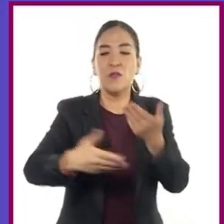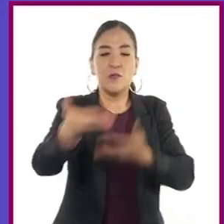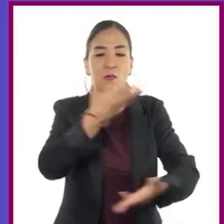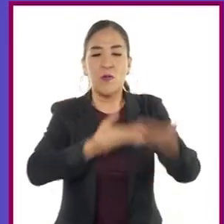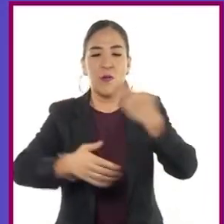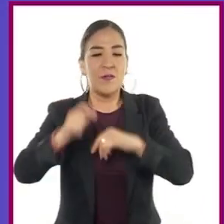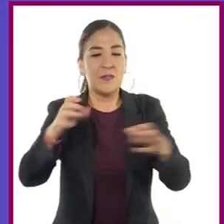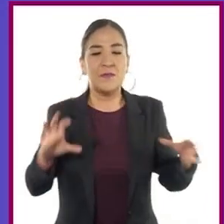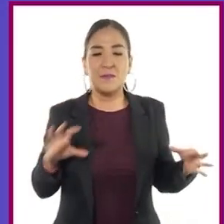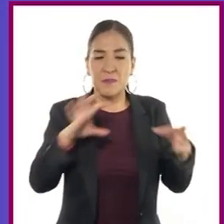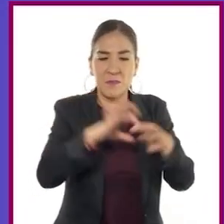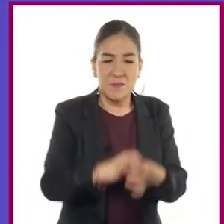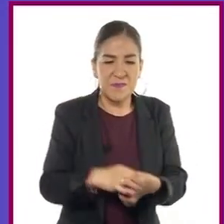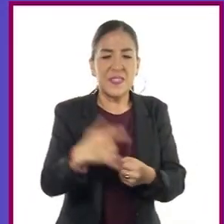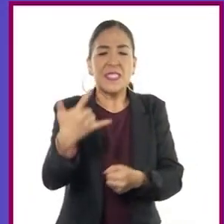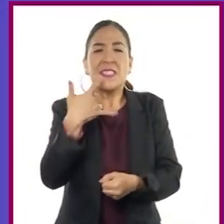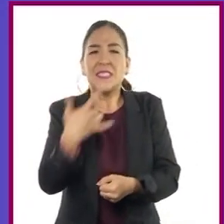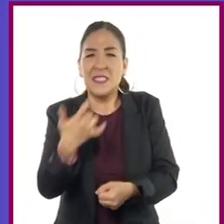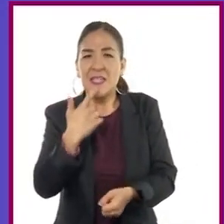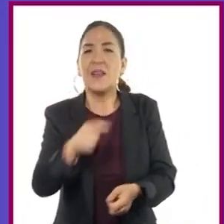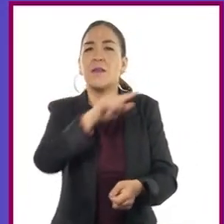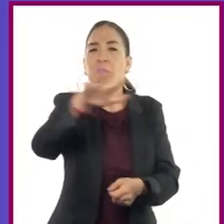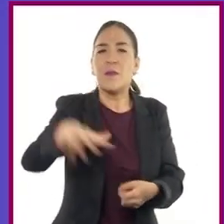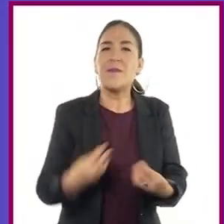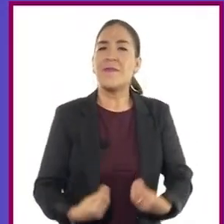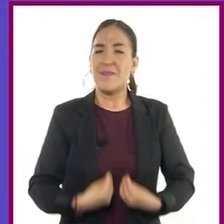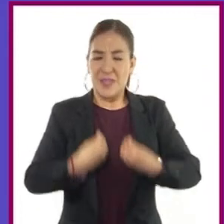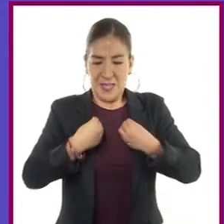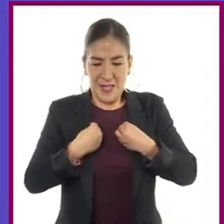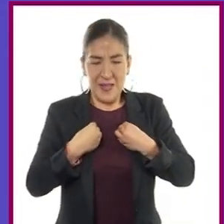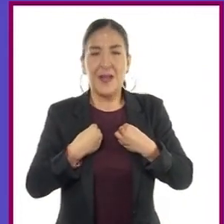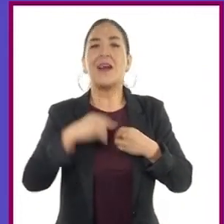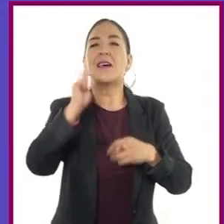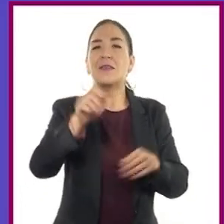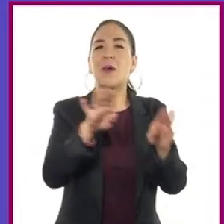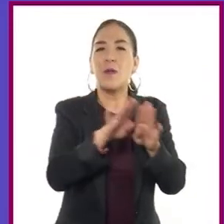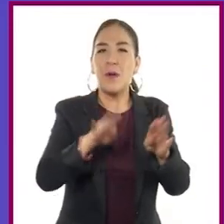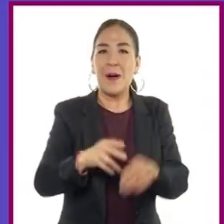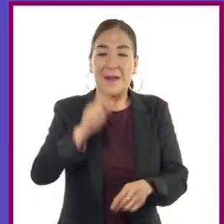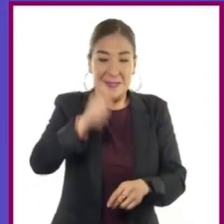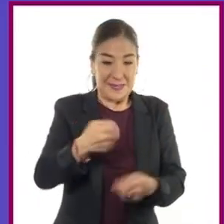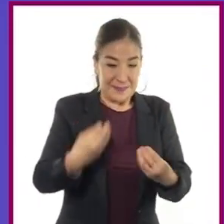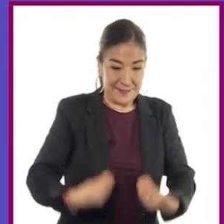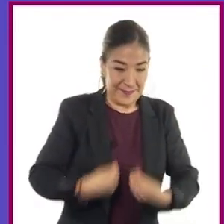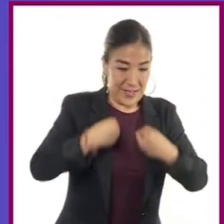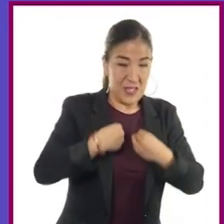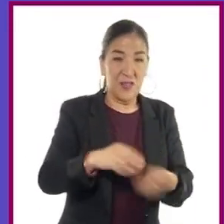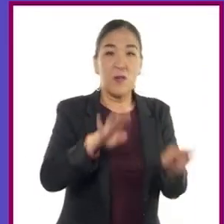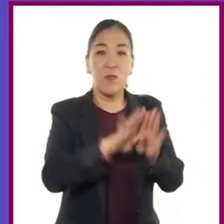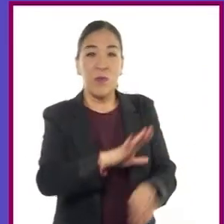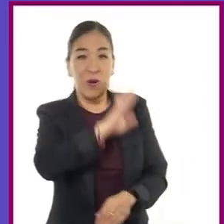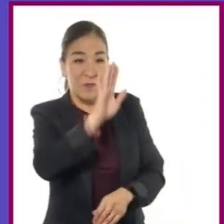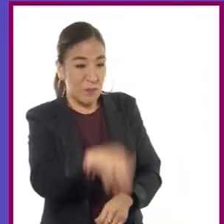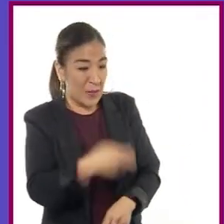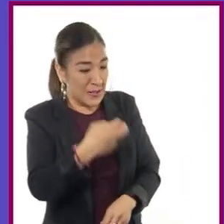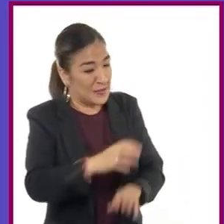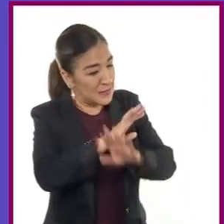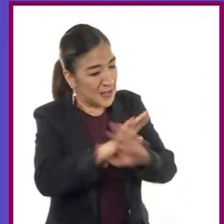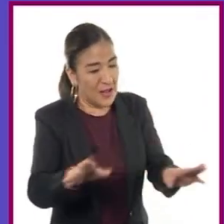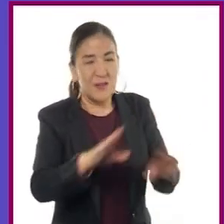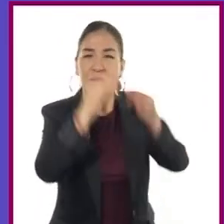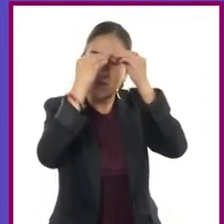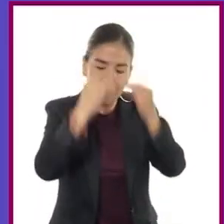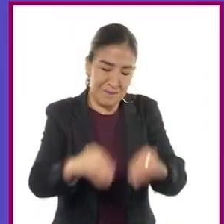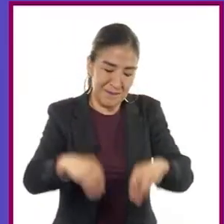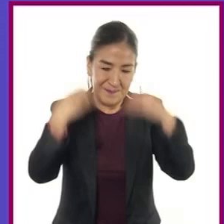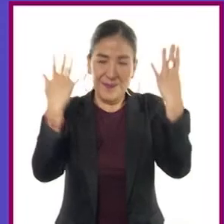semejantes. Pelear por la vida de los vivos, dar la vida a los vivos, a la vida y enterrar a los muertos y olvidarlos como la